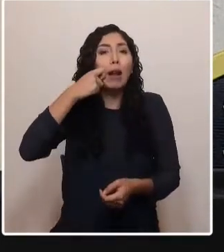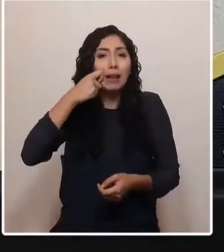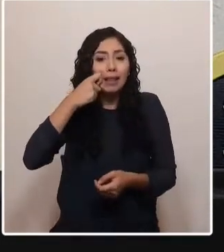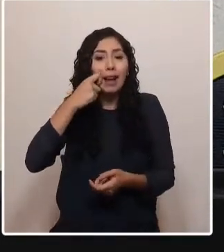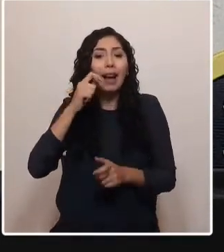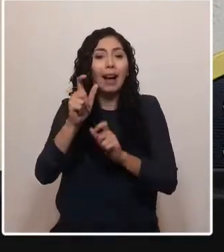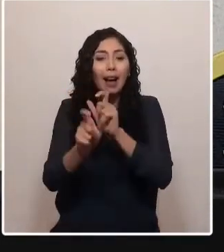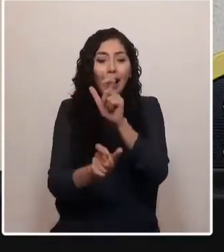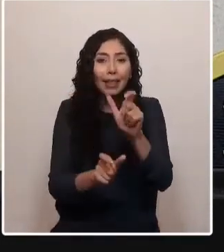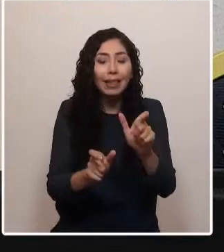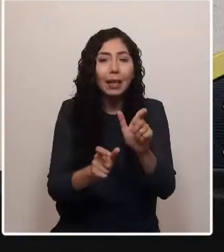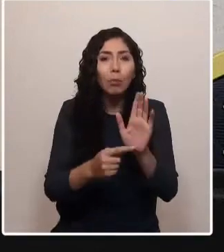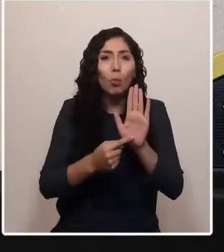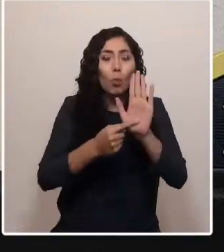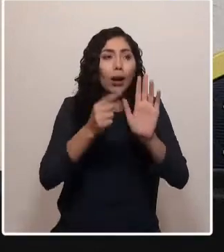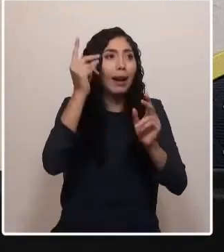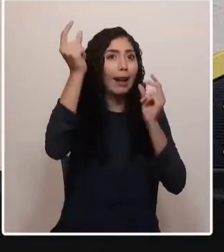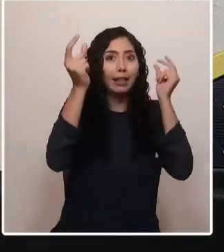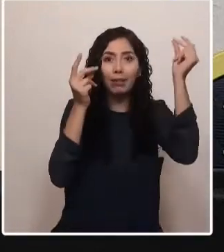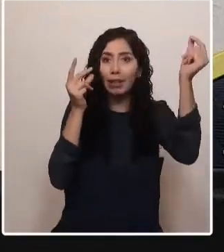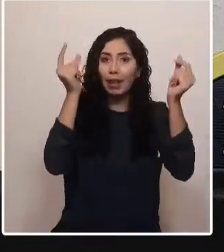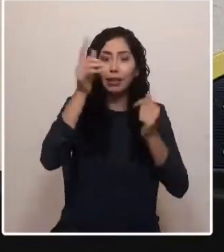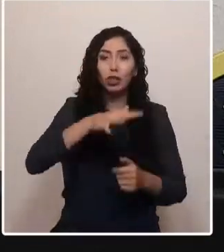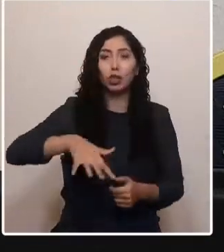de la creatividad social.